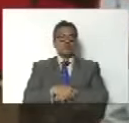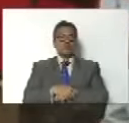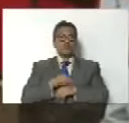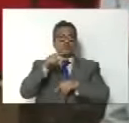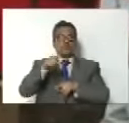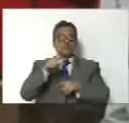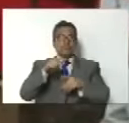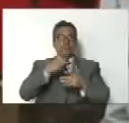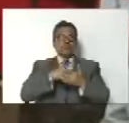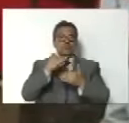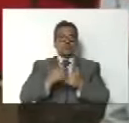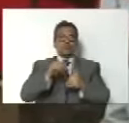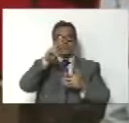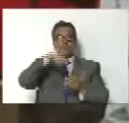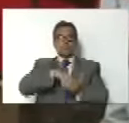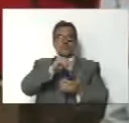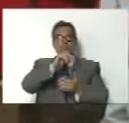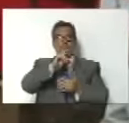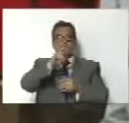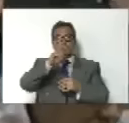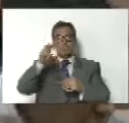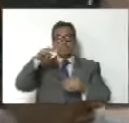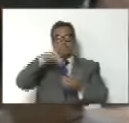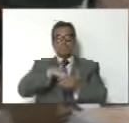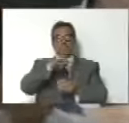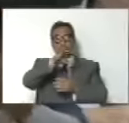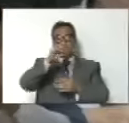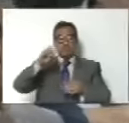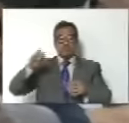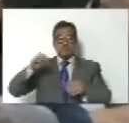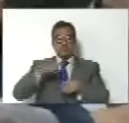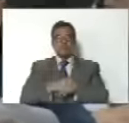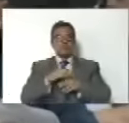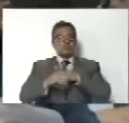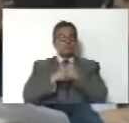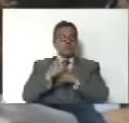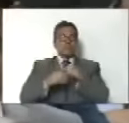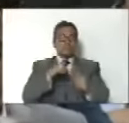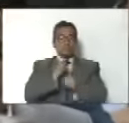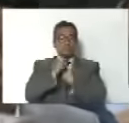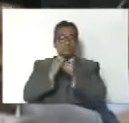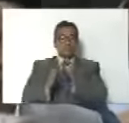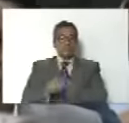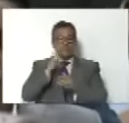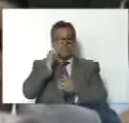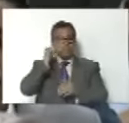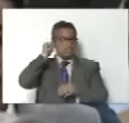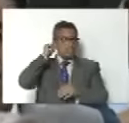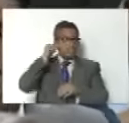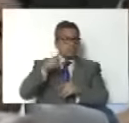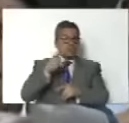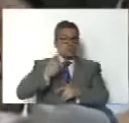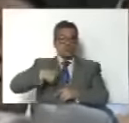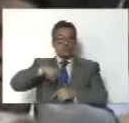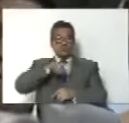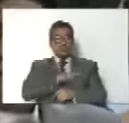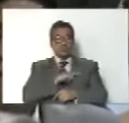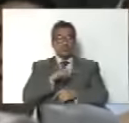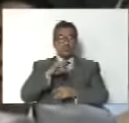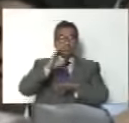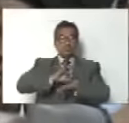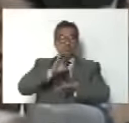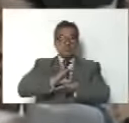dio un producto de 22.500 propuestas hechas por los trabajadores y las trabajadoras en las bases. Para nosotros, de la